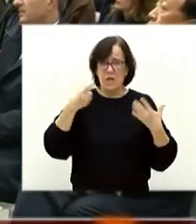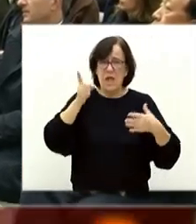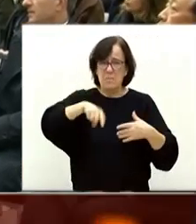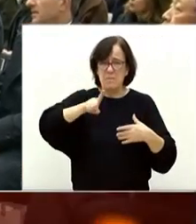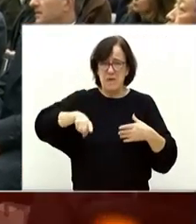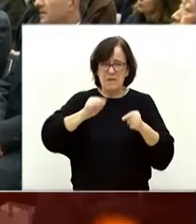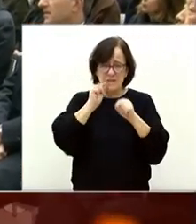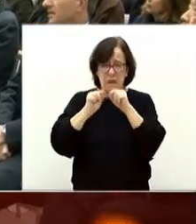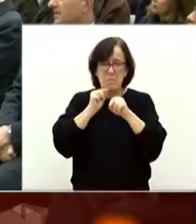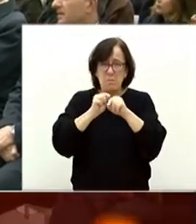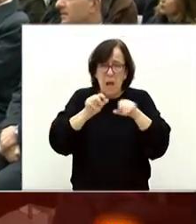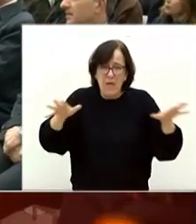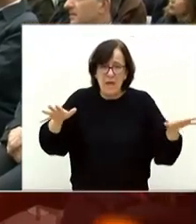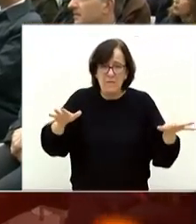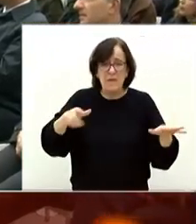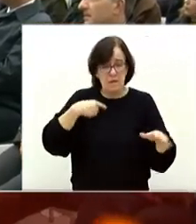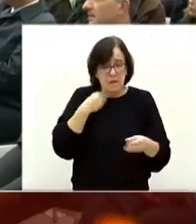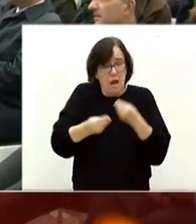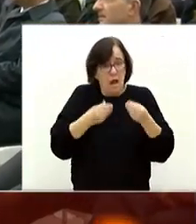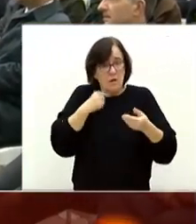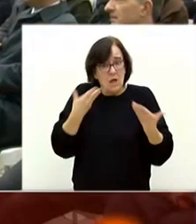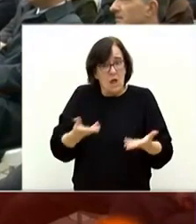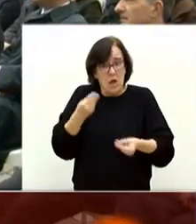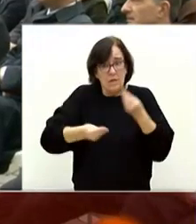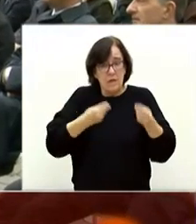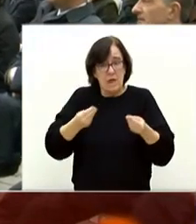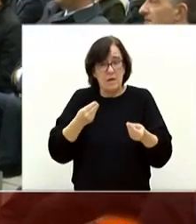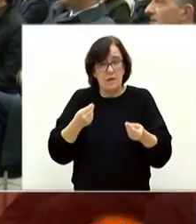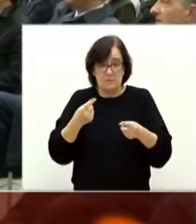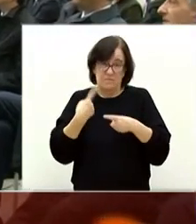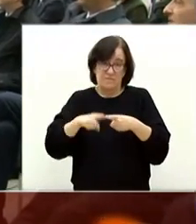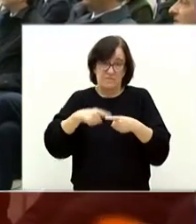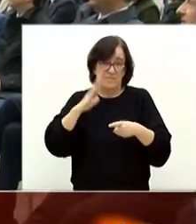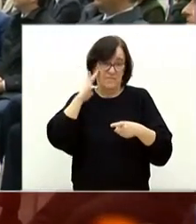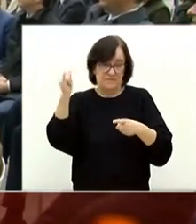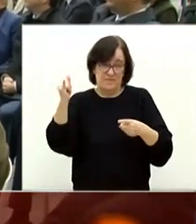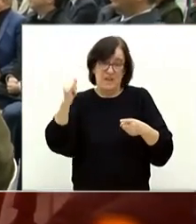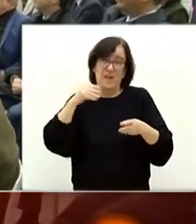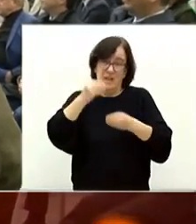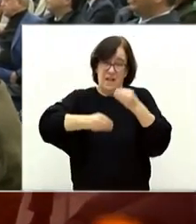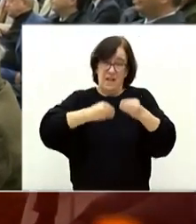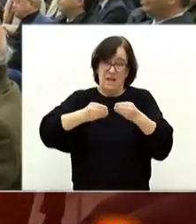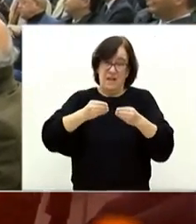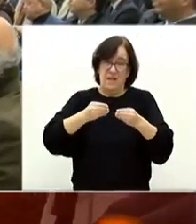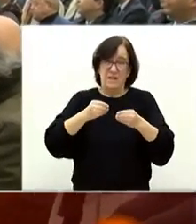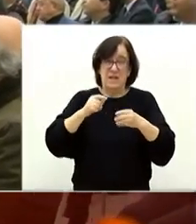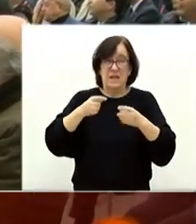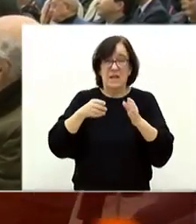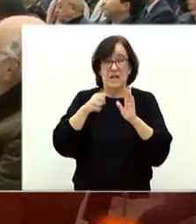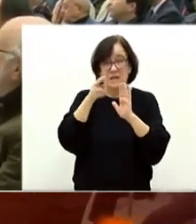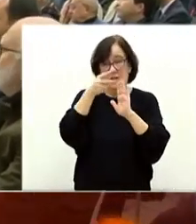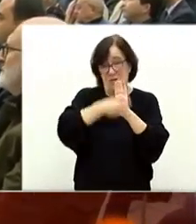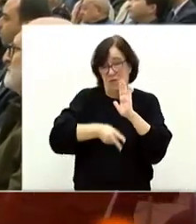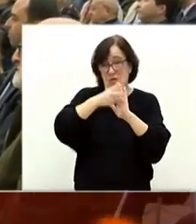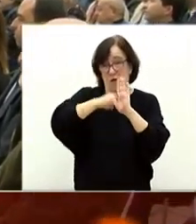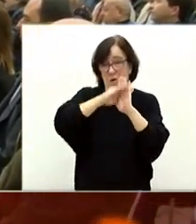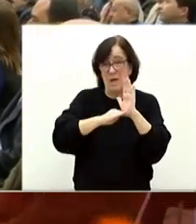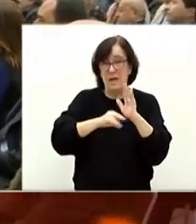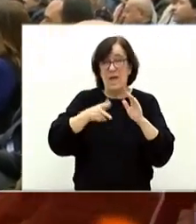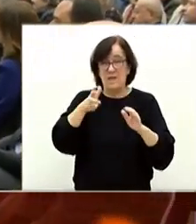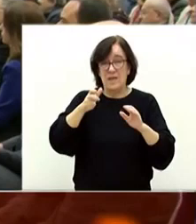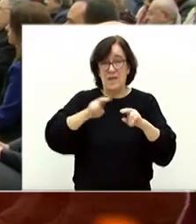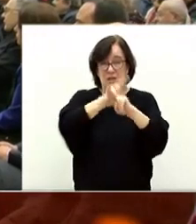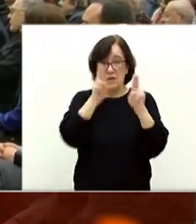de la pandemia y así lo estamos haciendo frente a la violenta transgresión de las reglas del derecho internacional y